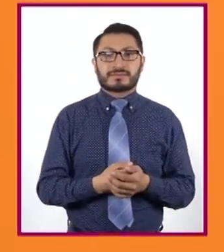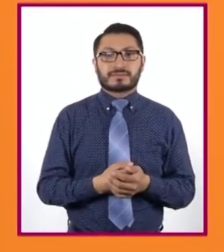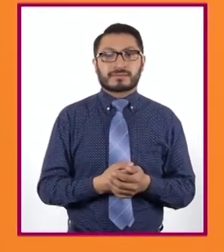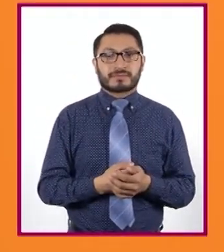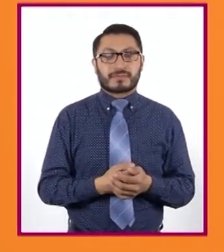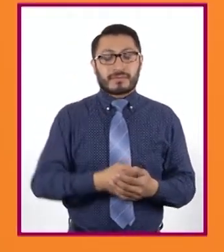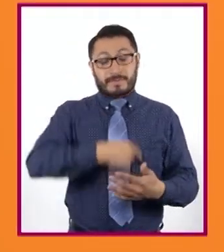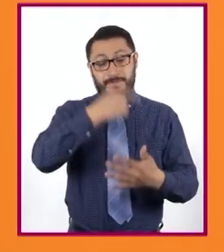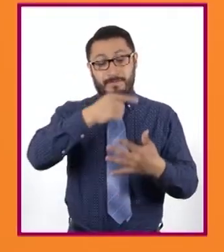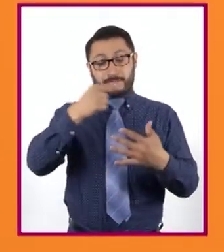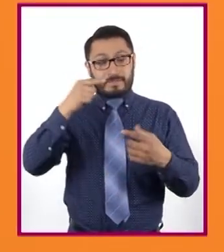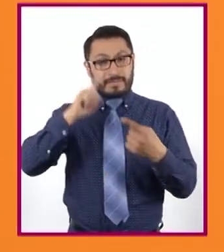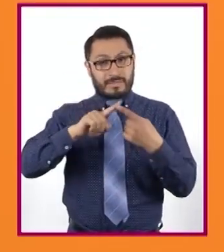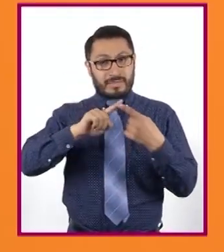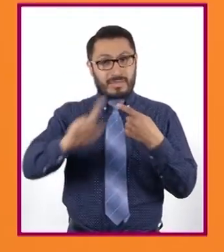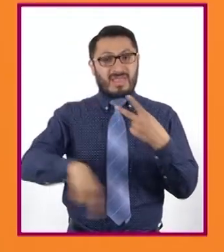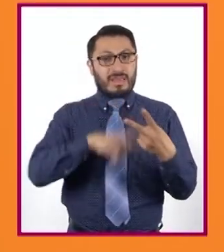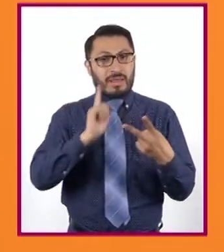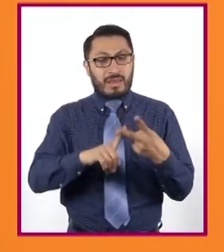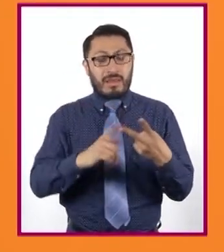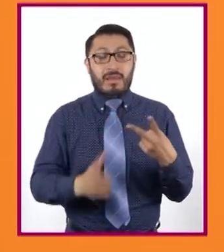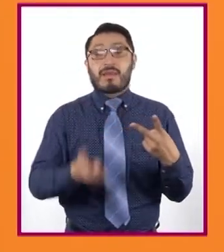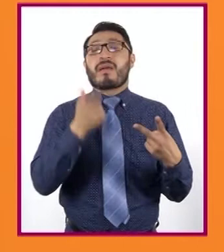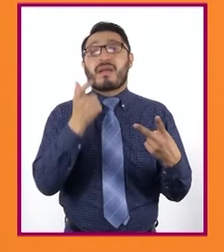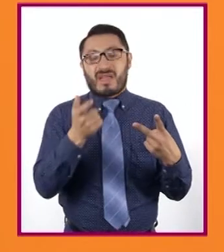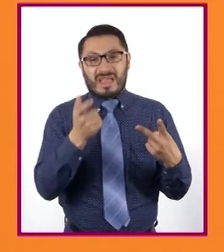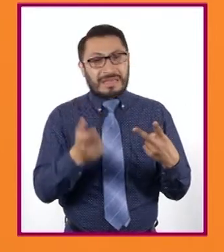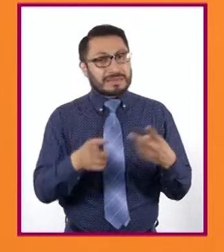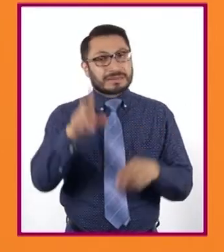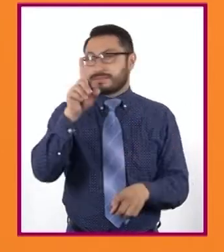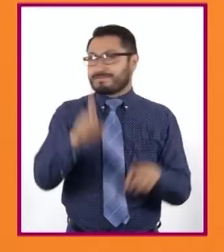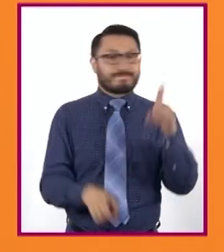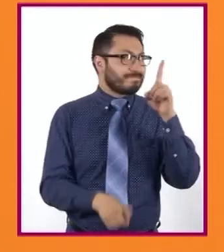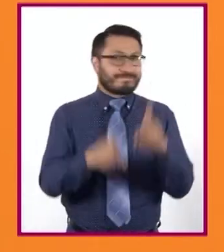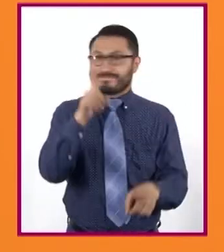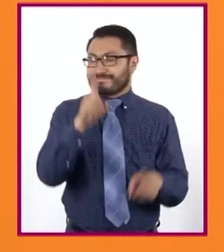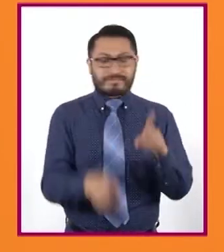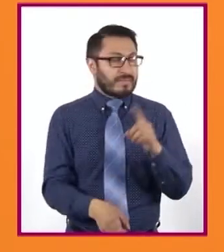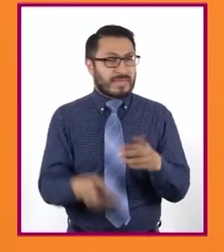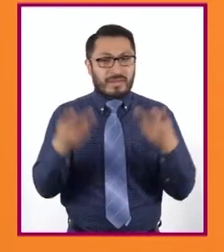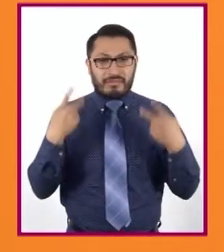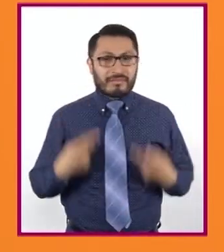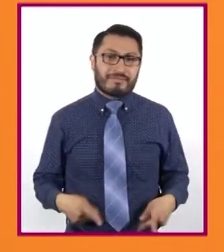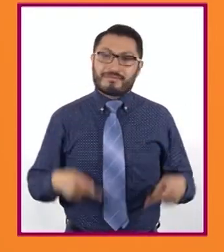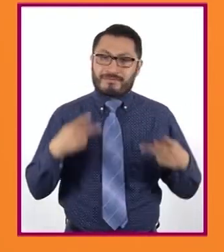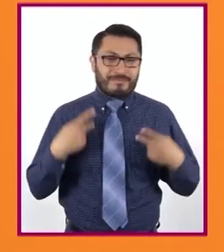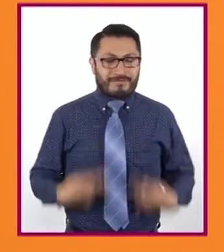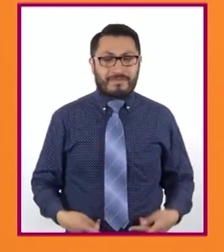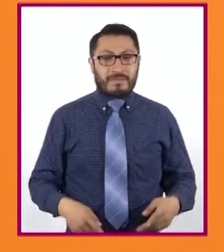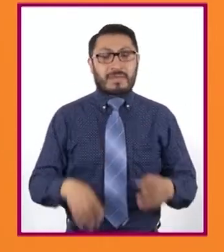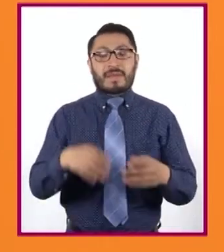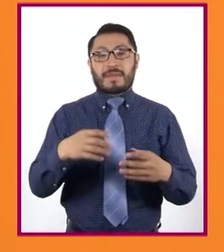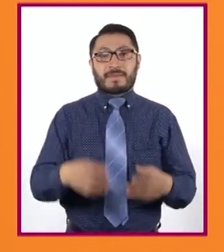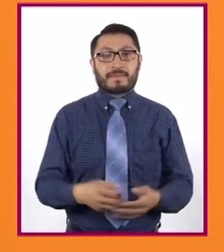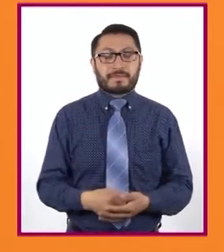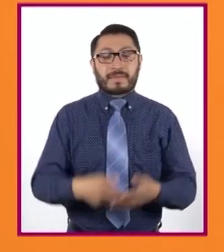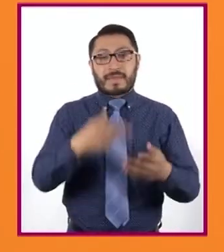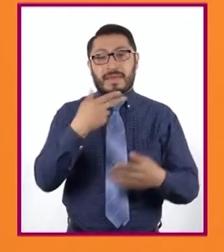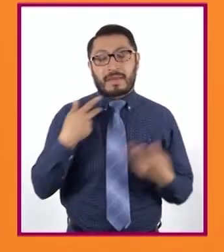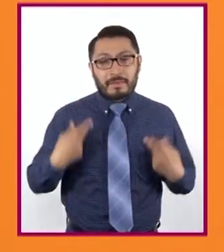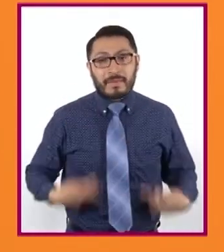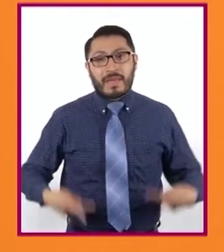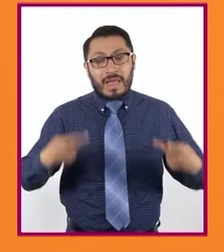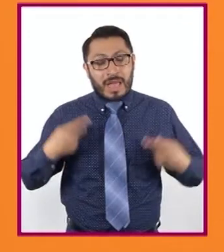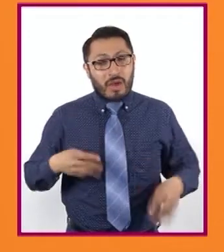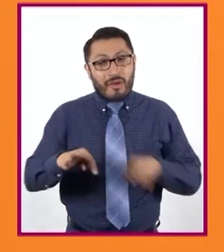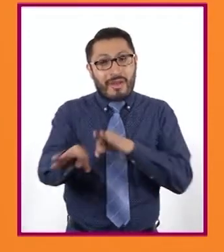Los factores económicos en ocasiones tampoco dependen directamente de las personas. Las y los campesinos